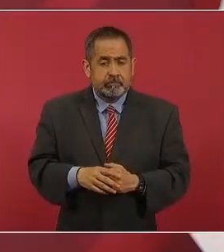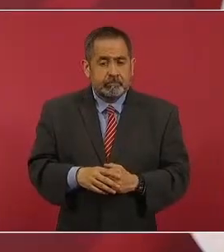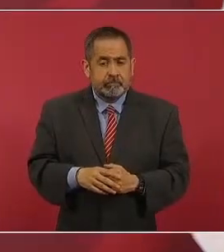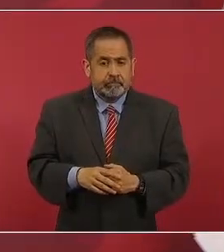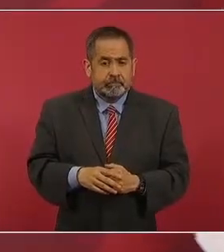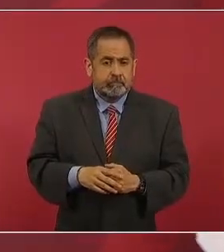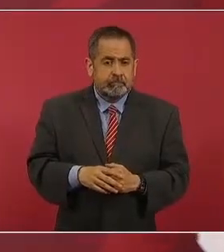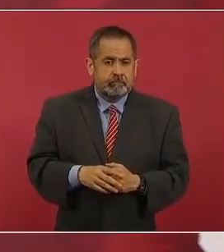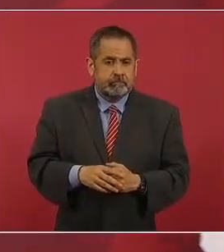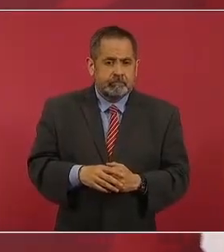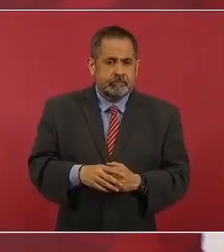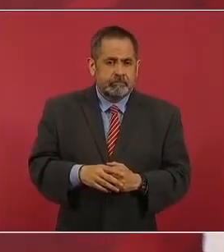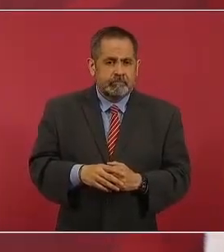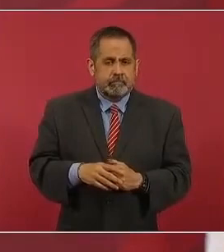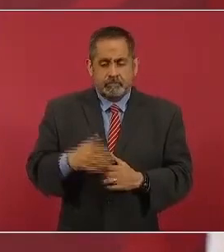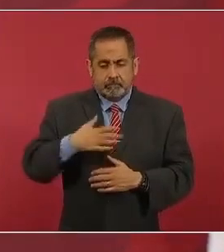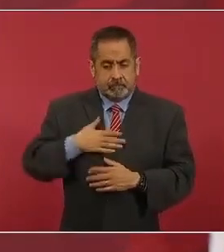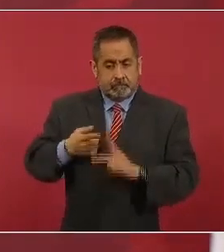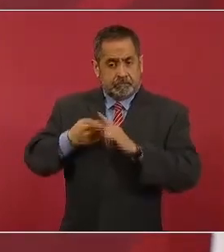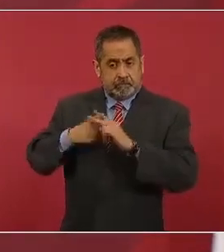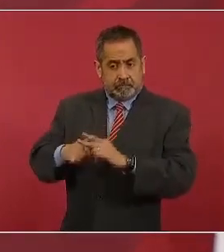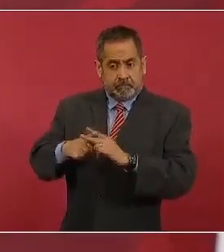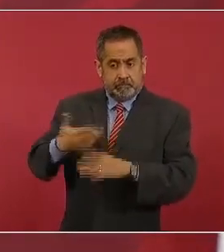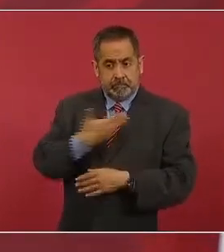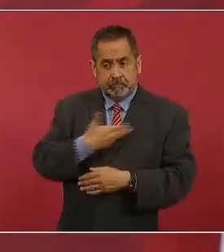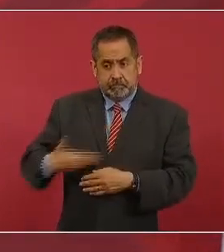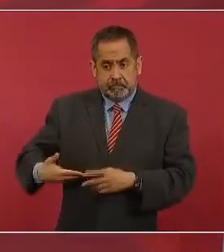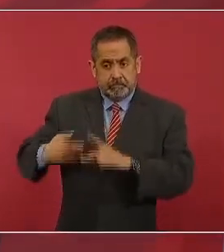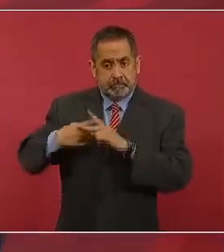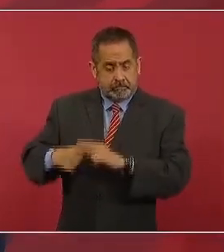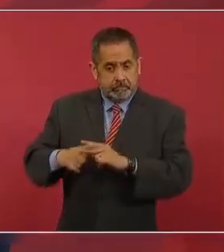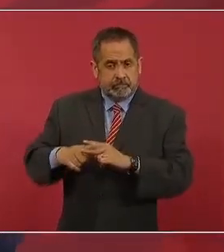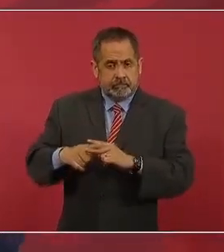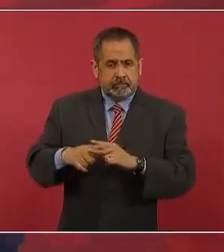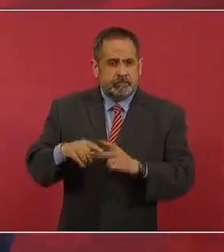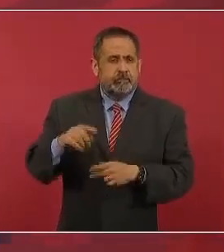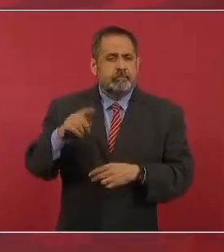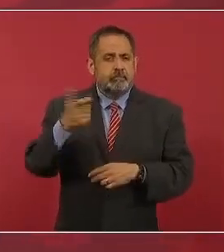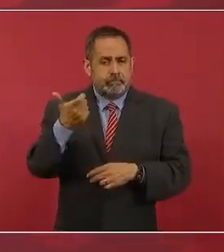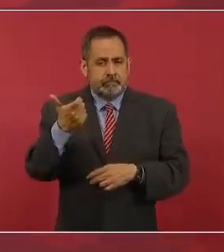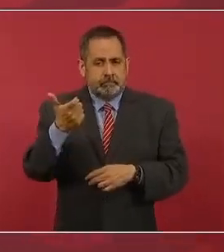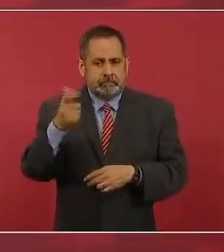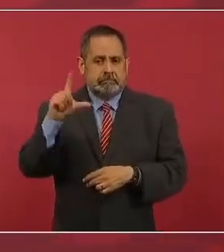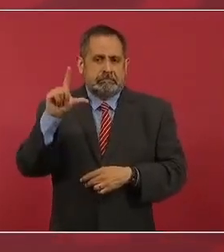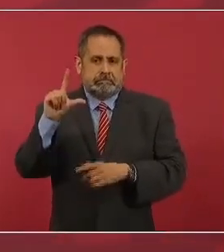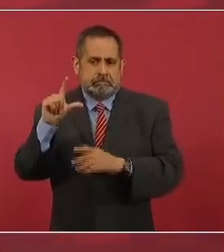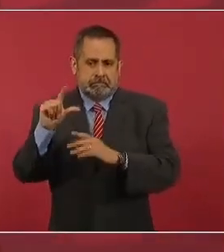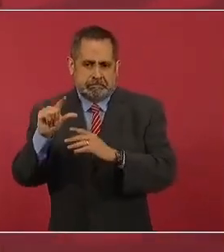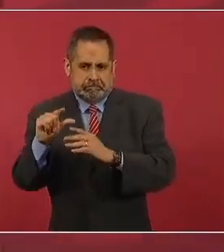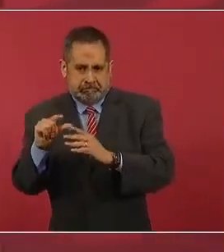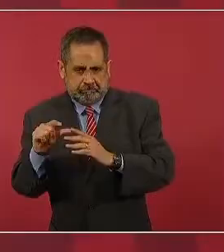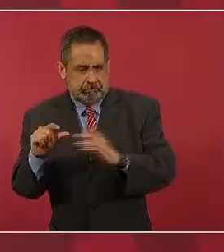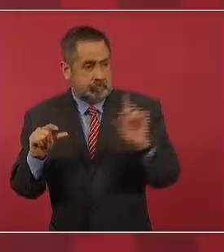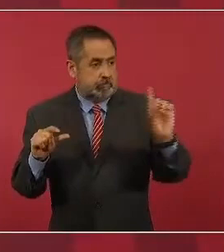que desde que estamos, no solo no se ha devaluado el peso,